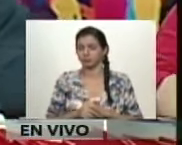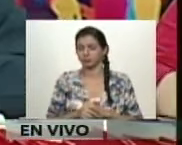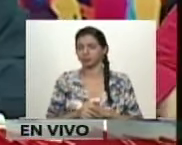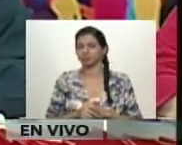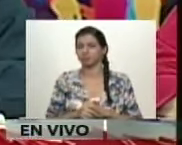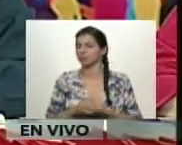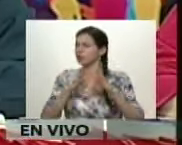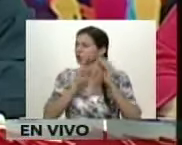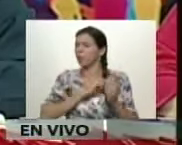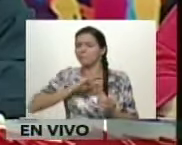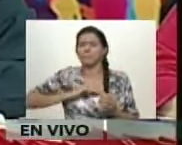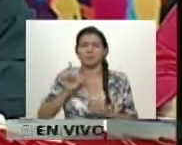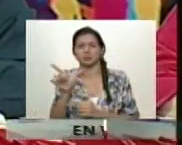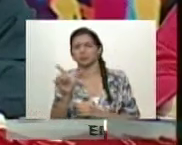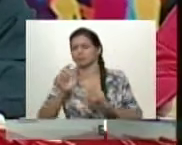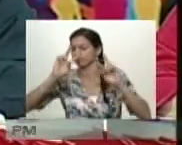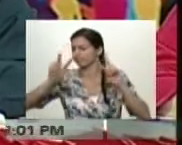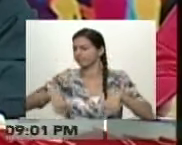de Venezuela.